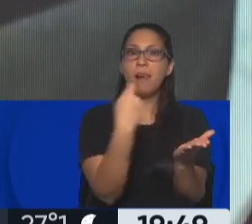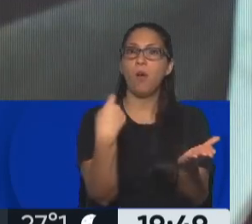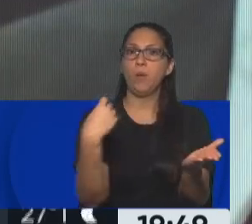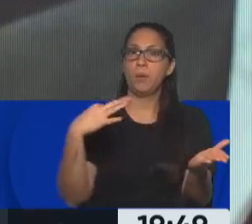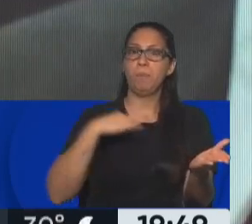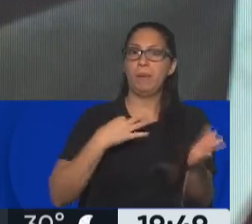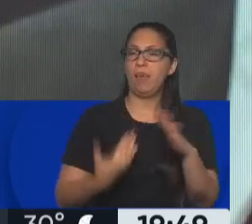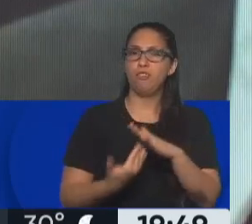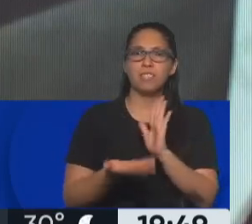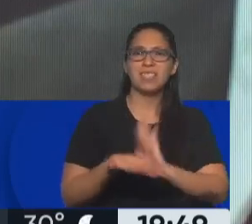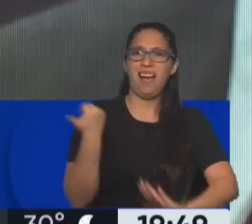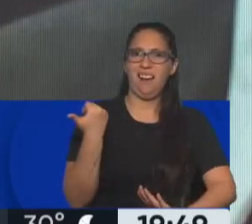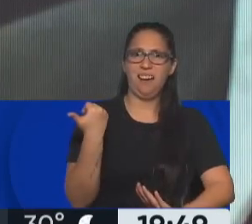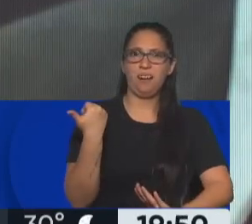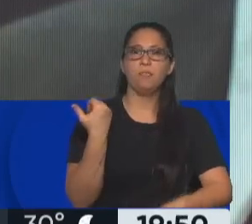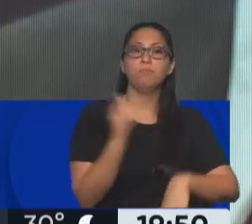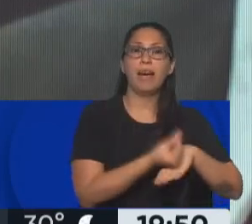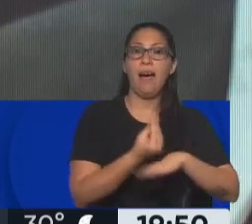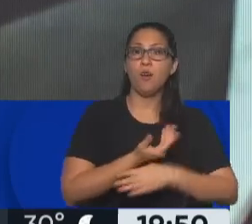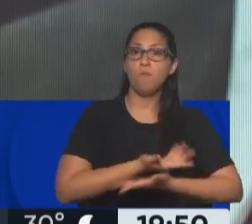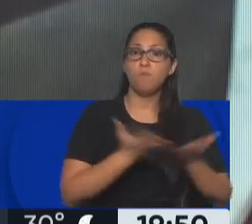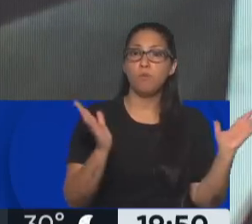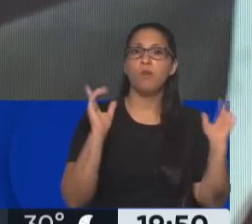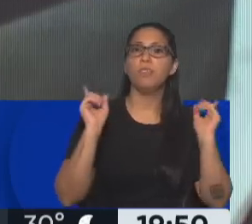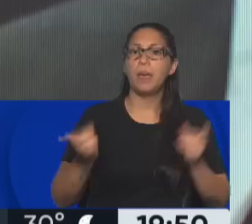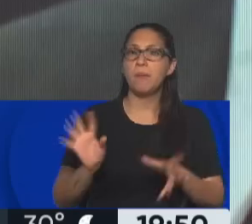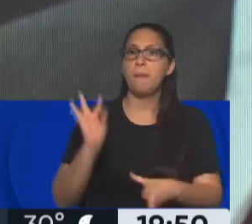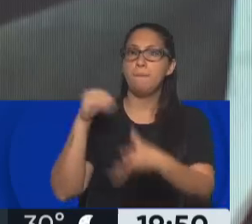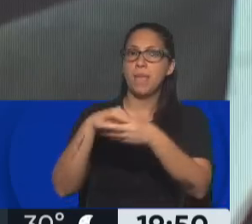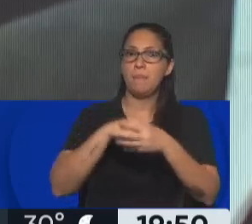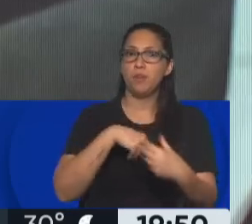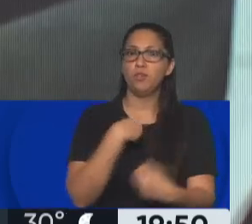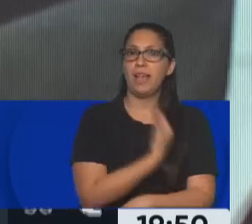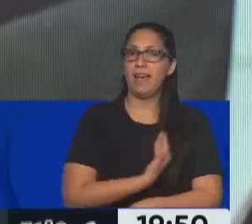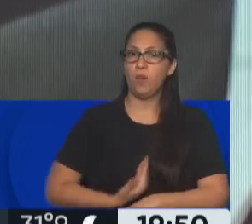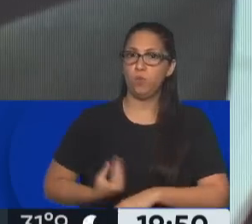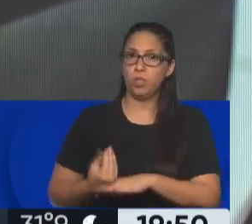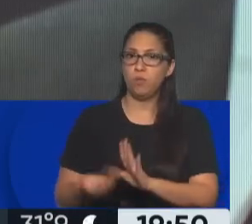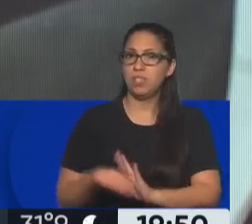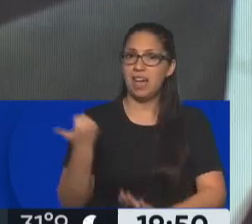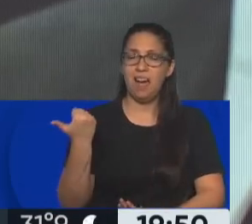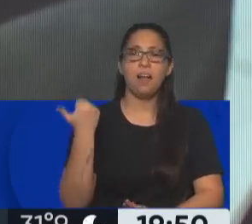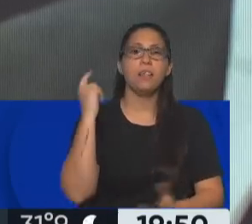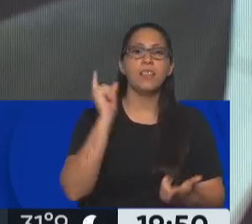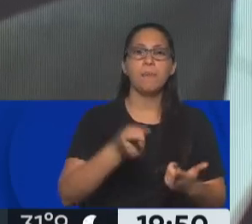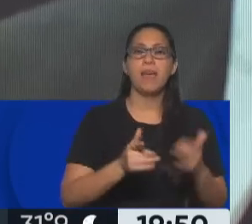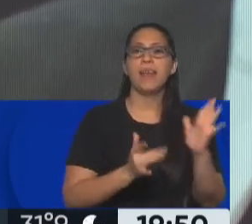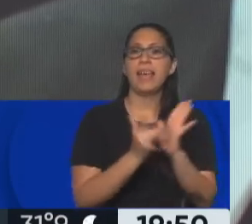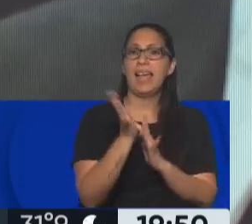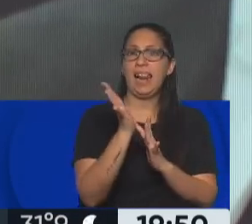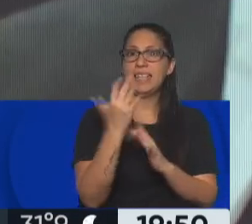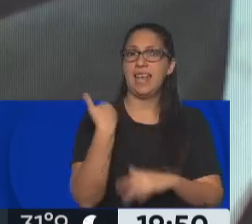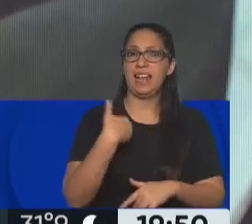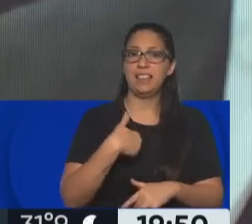de privilegio, no solo de funcionarios, sino también de miembros del Poder Ejecutivo y miembros de la Iglesia